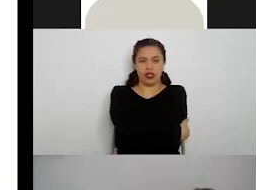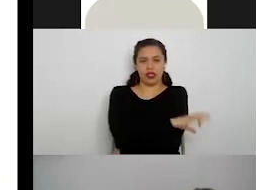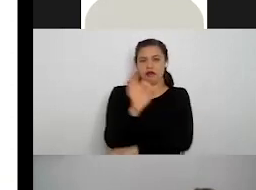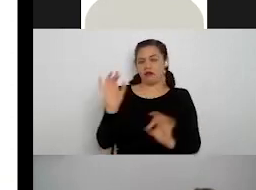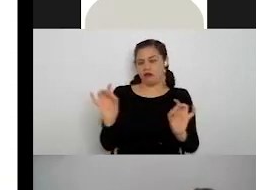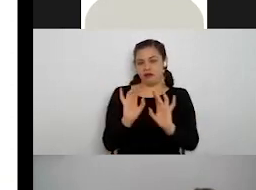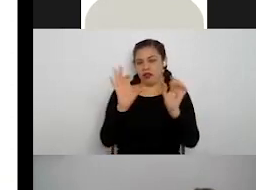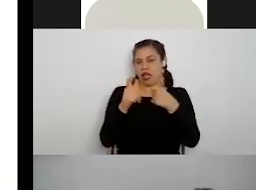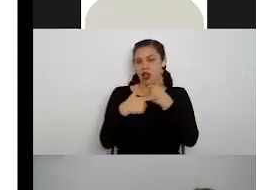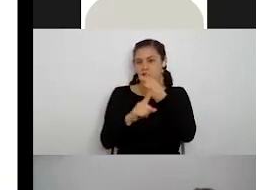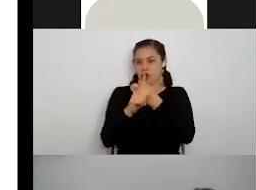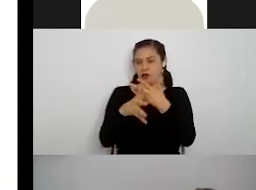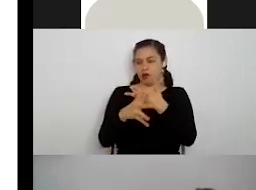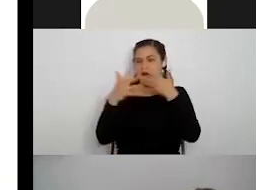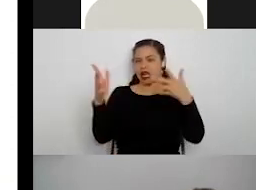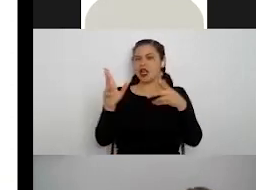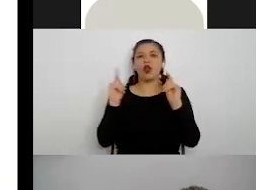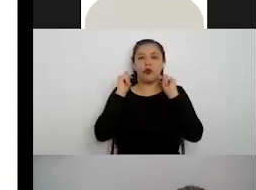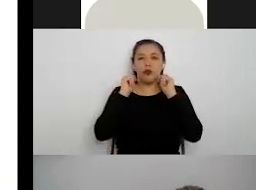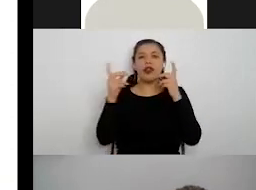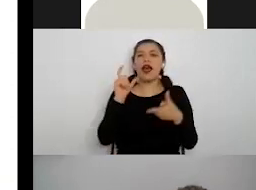las que mencionábamos antes. Y